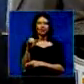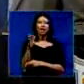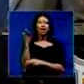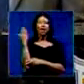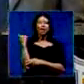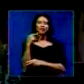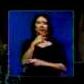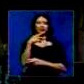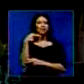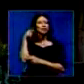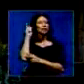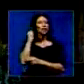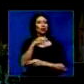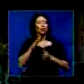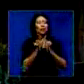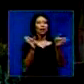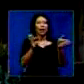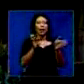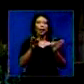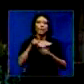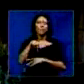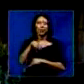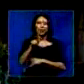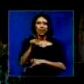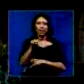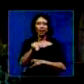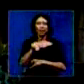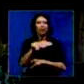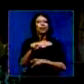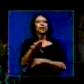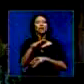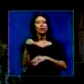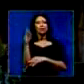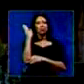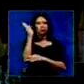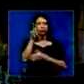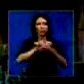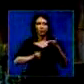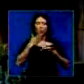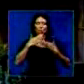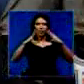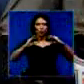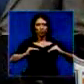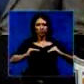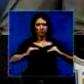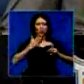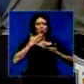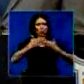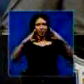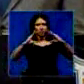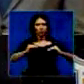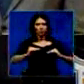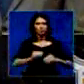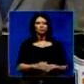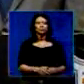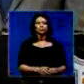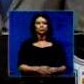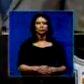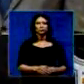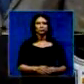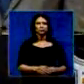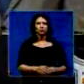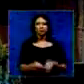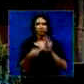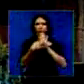Partido Liberación Nacional y catedrático universitario. Muy buenas noches, don Luis Guillermo. Buenas noches, bienvenido.